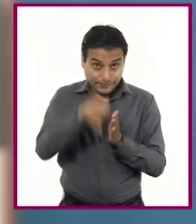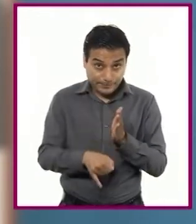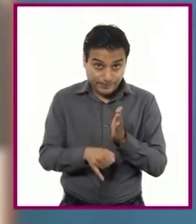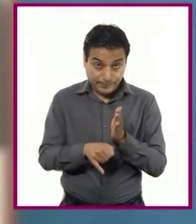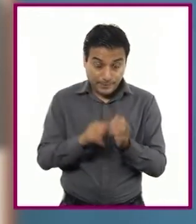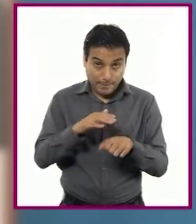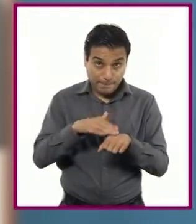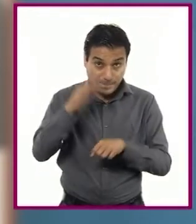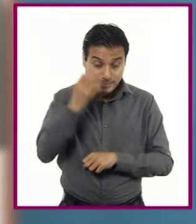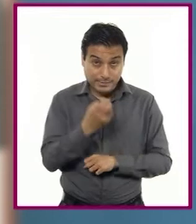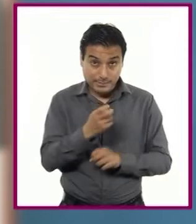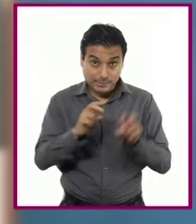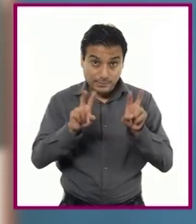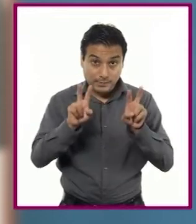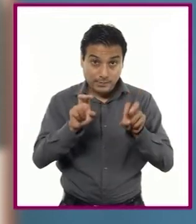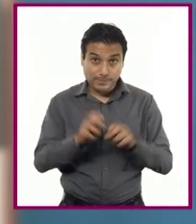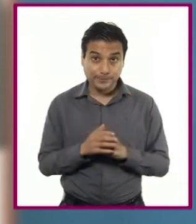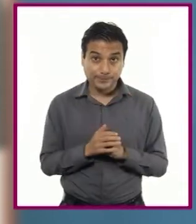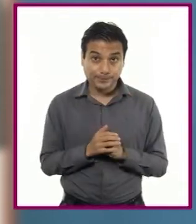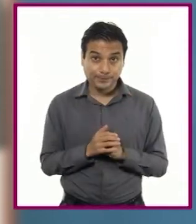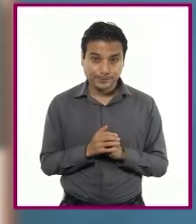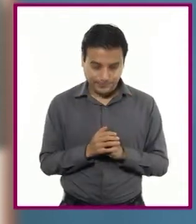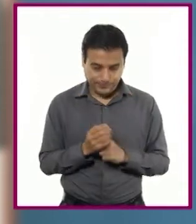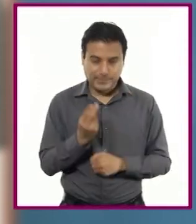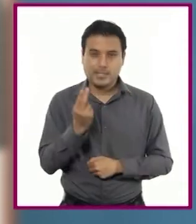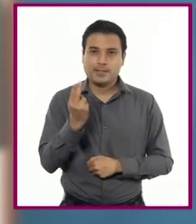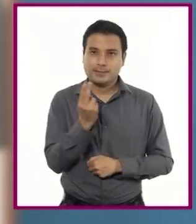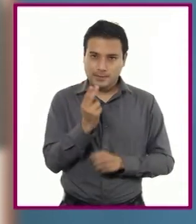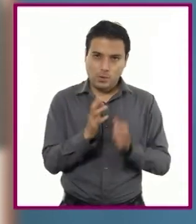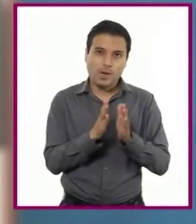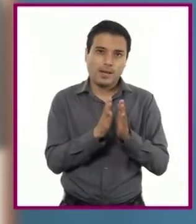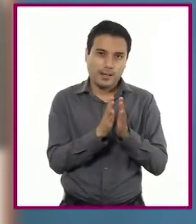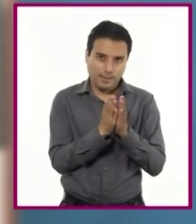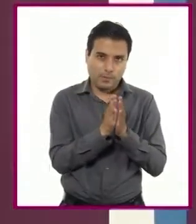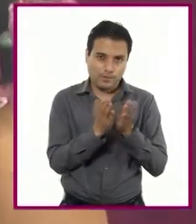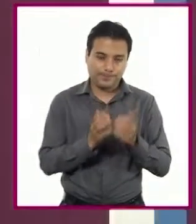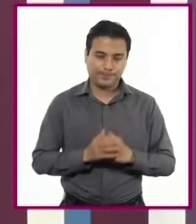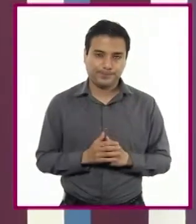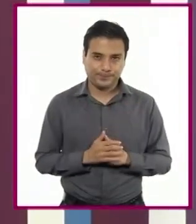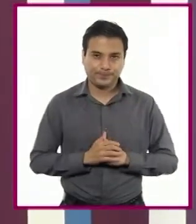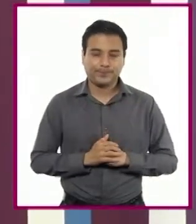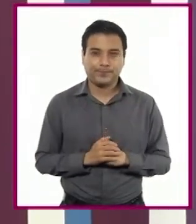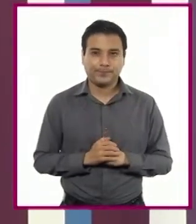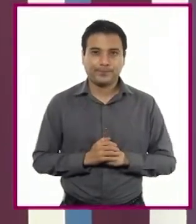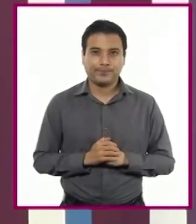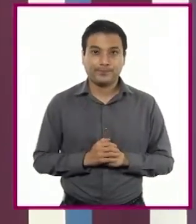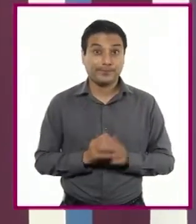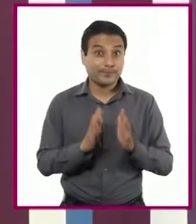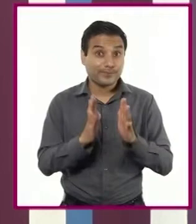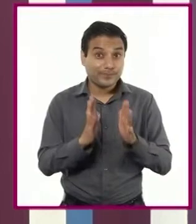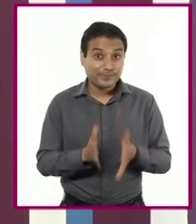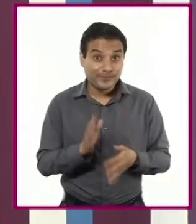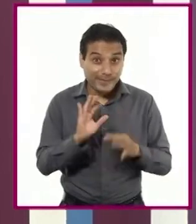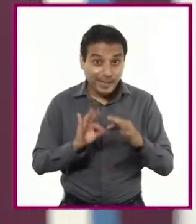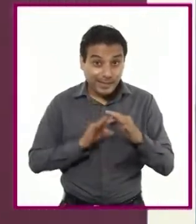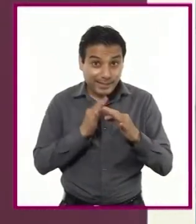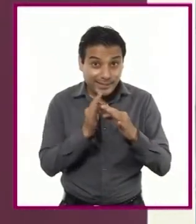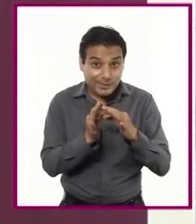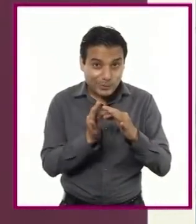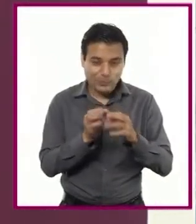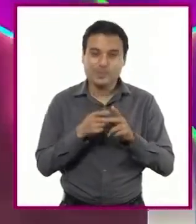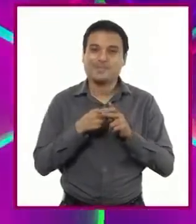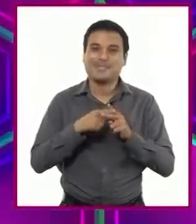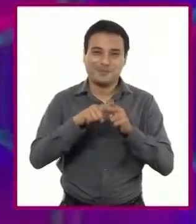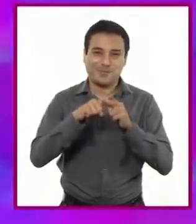conocimientos acerca del tema, tengan a la mano su libro de texto. ¿Están listas y listos?